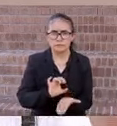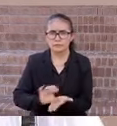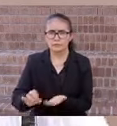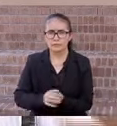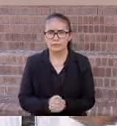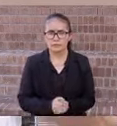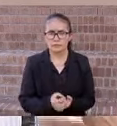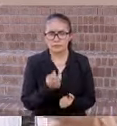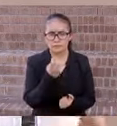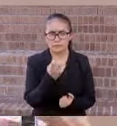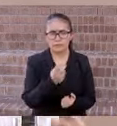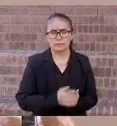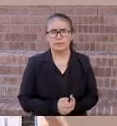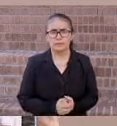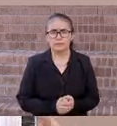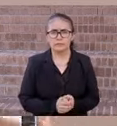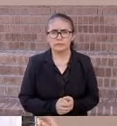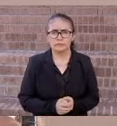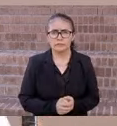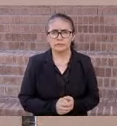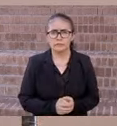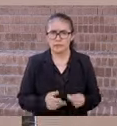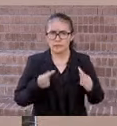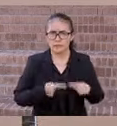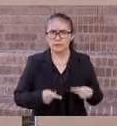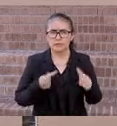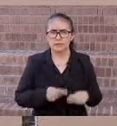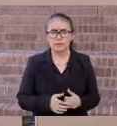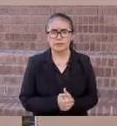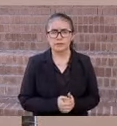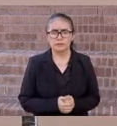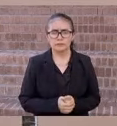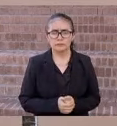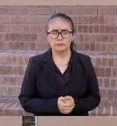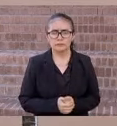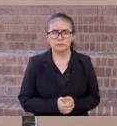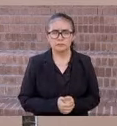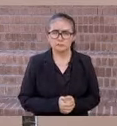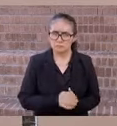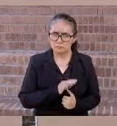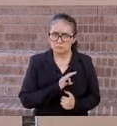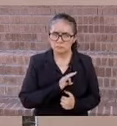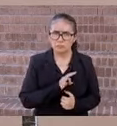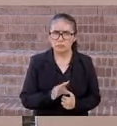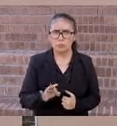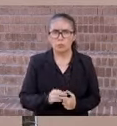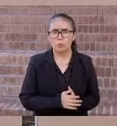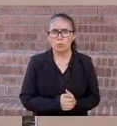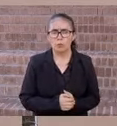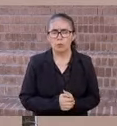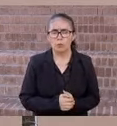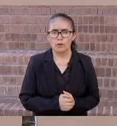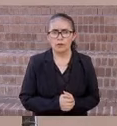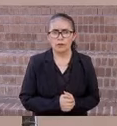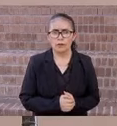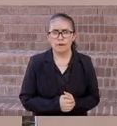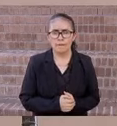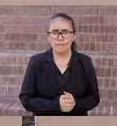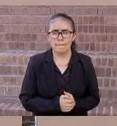con eso la gente tiene para consumir